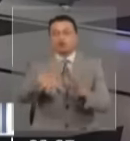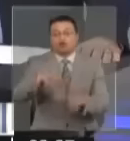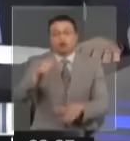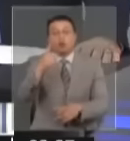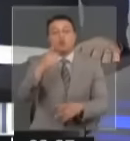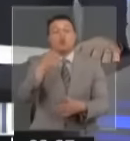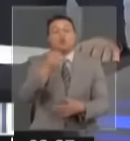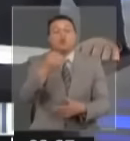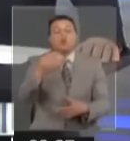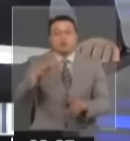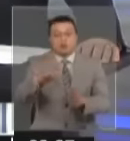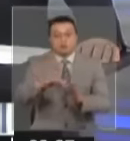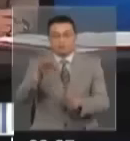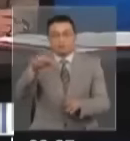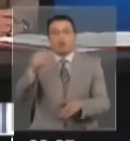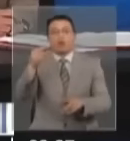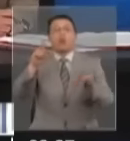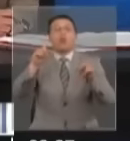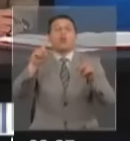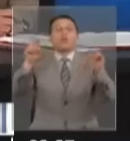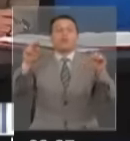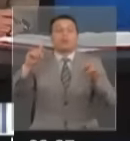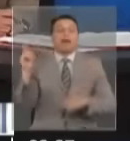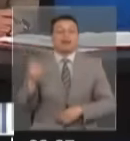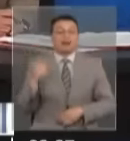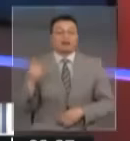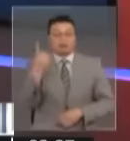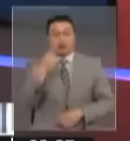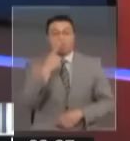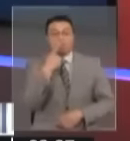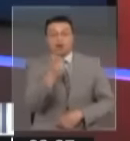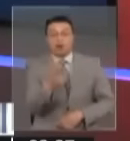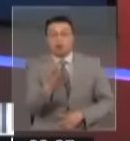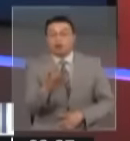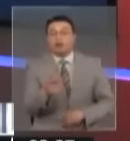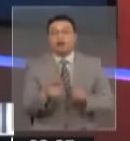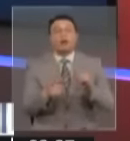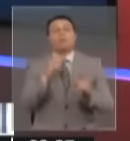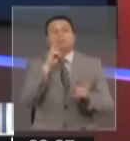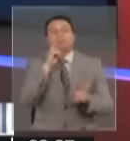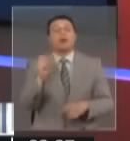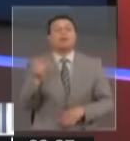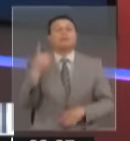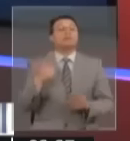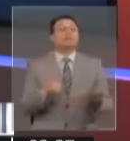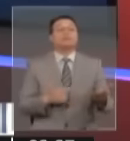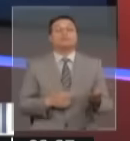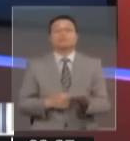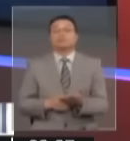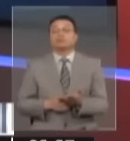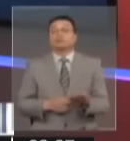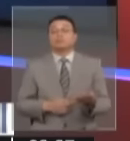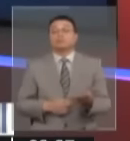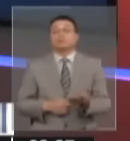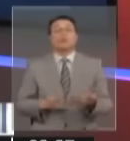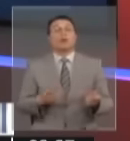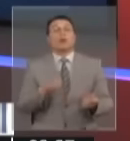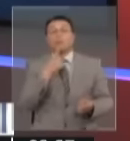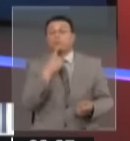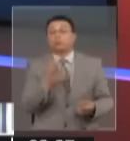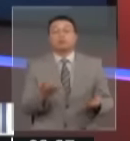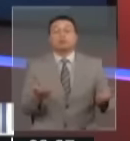número, va a traer un tema nacional en el cual tenemos una pregunta. Así es que, ya, ¿quién quiere empezar? No todos necesariamente van a alcanzar a elegir, pero esto es para un